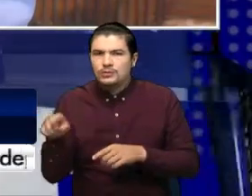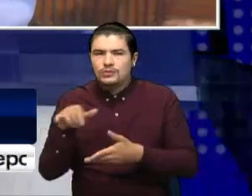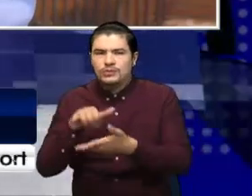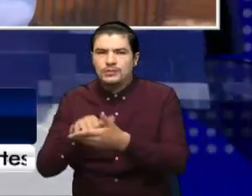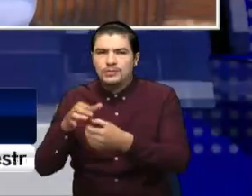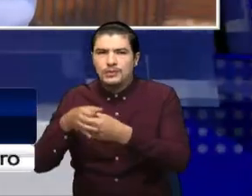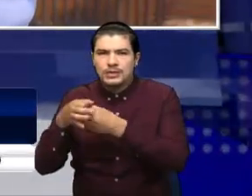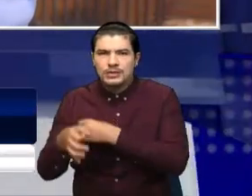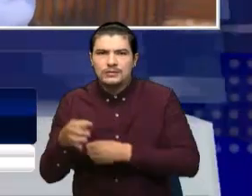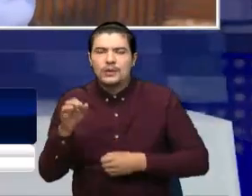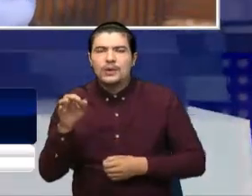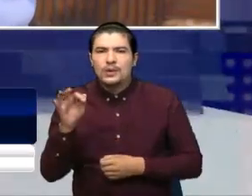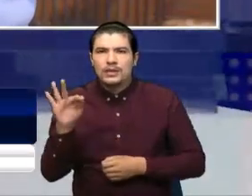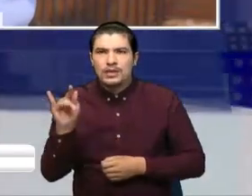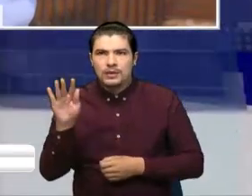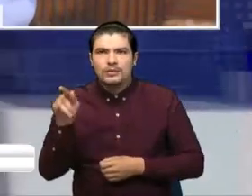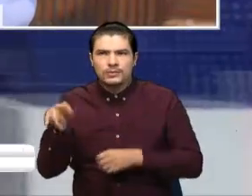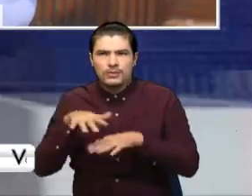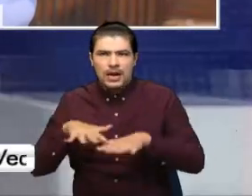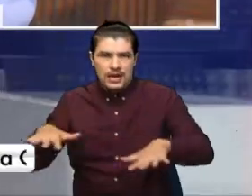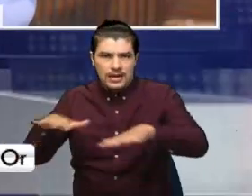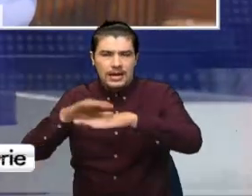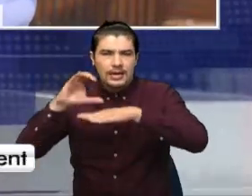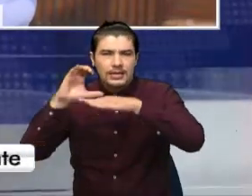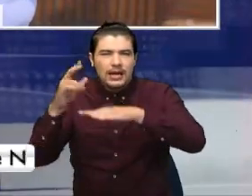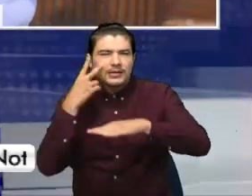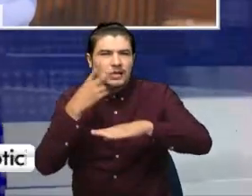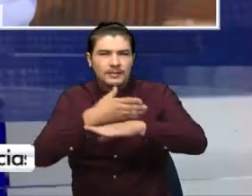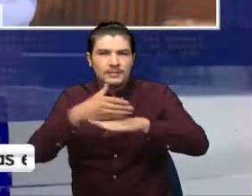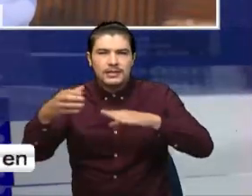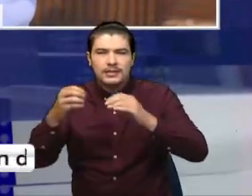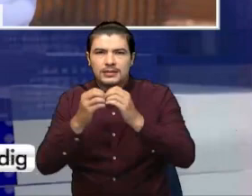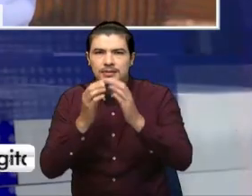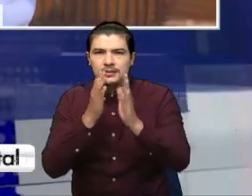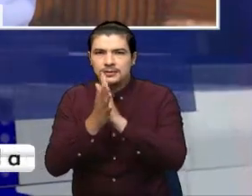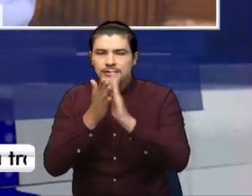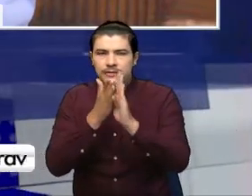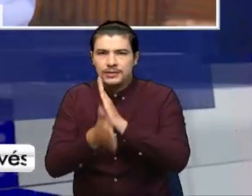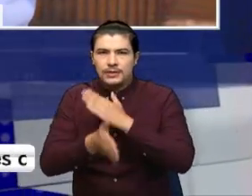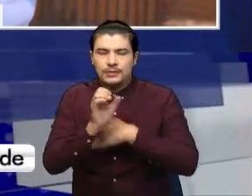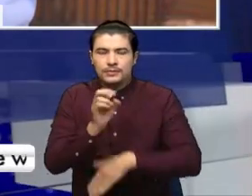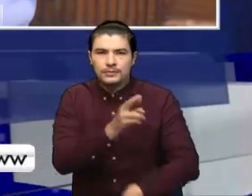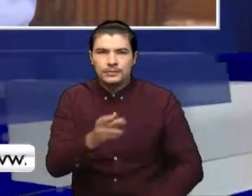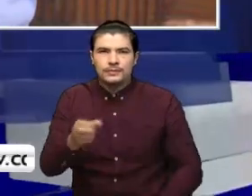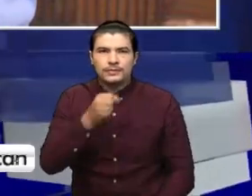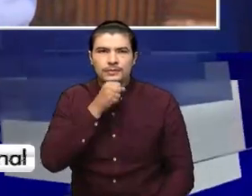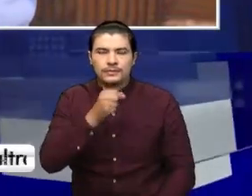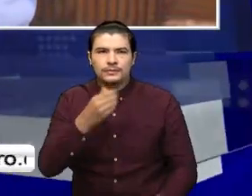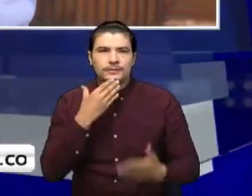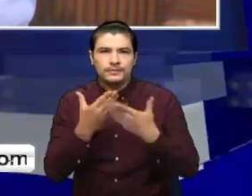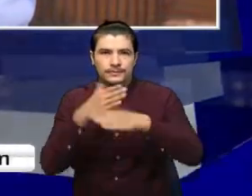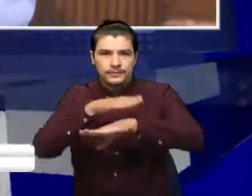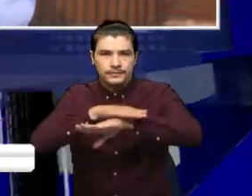este municipio de la zona del Catatumbo. Compañeros, hasta aquí toda la información. Sigan ustedes con más Oriente Noticias. Muy buenas tardes.